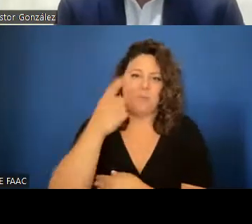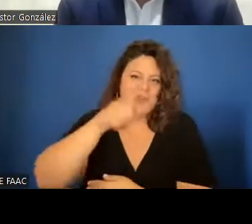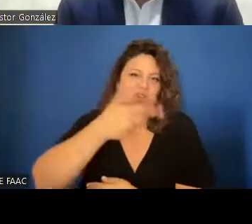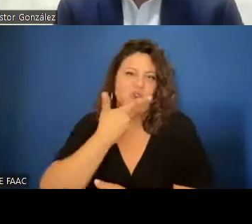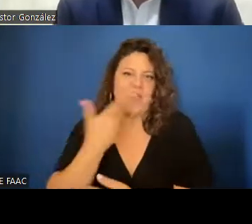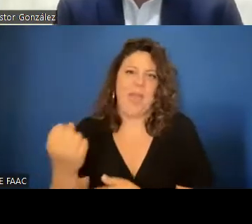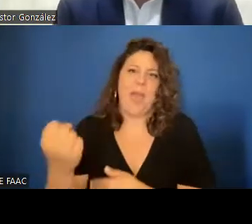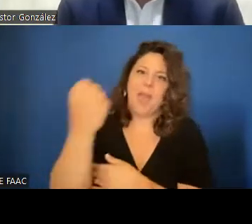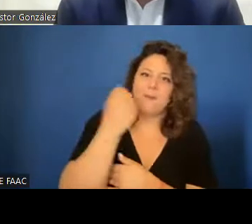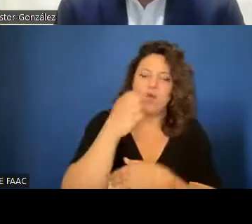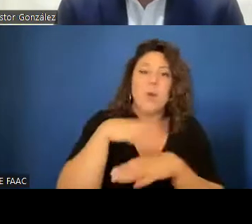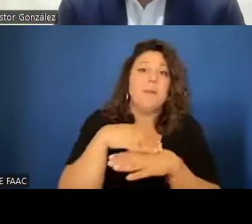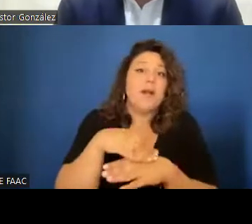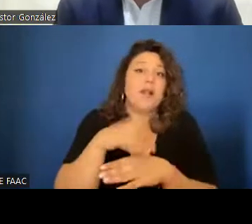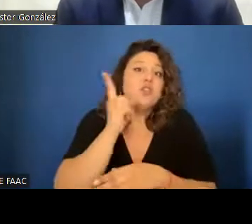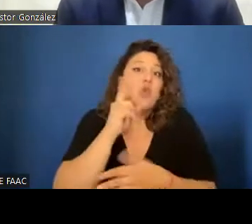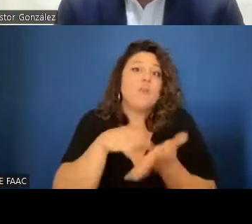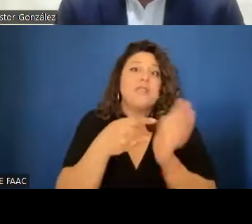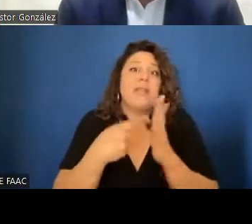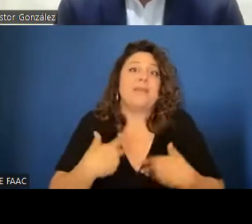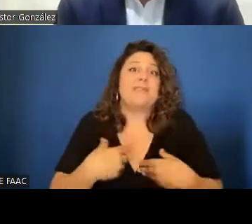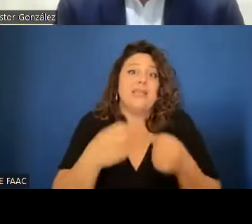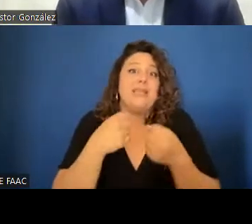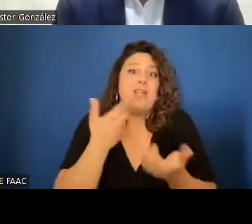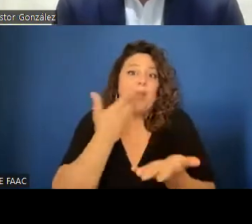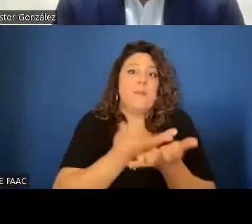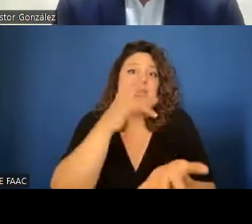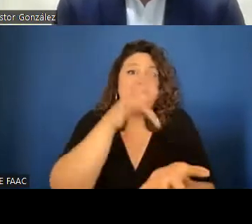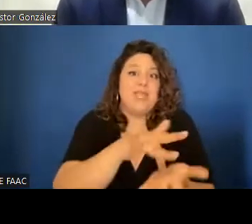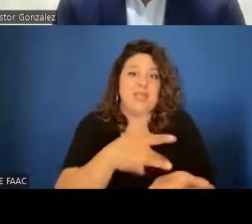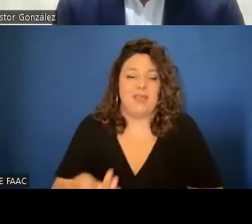empresa. Básicamente, esos serían los aspectos en los